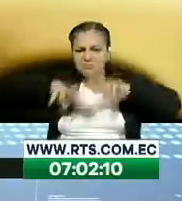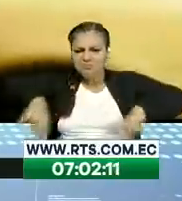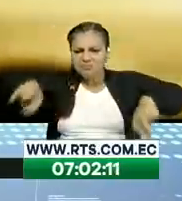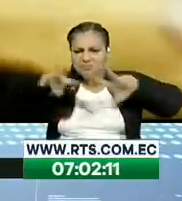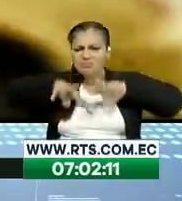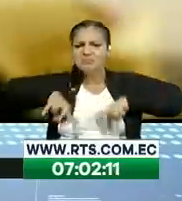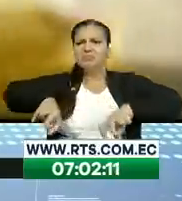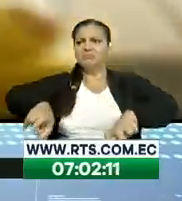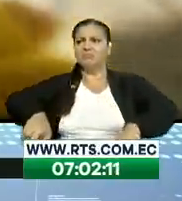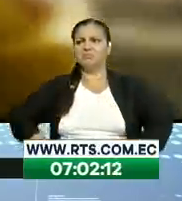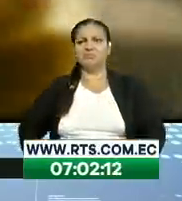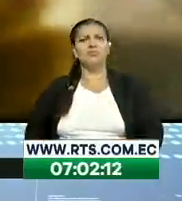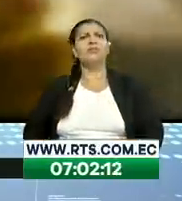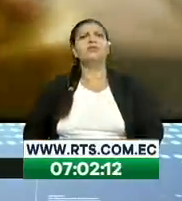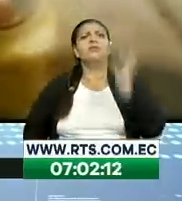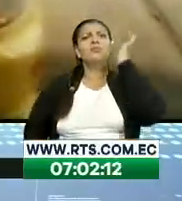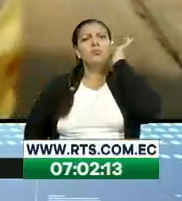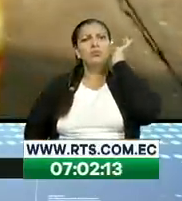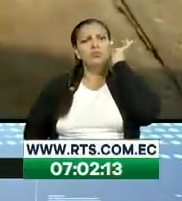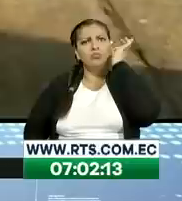trayendo para tus seres queridos